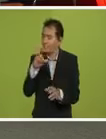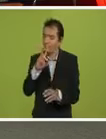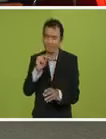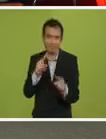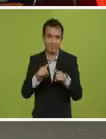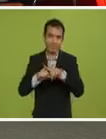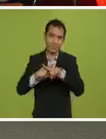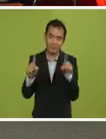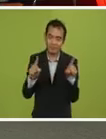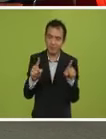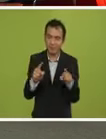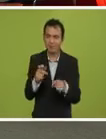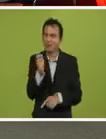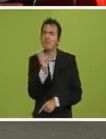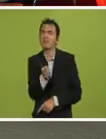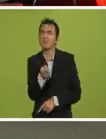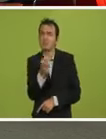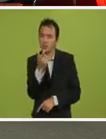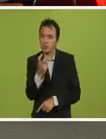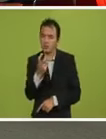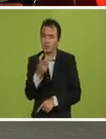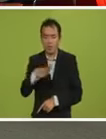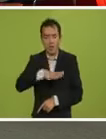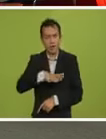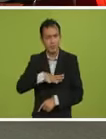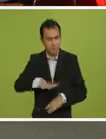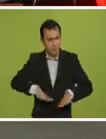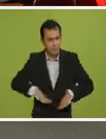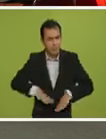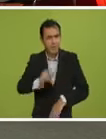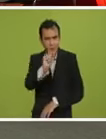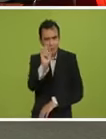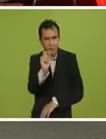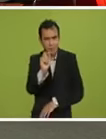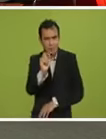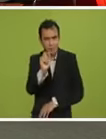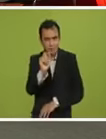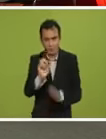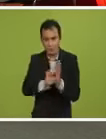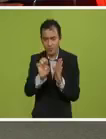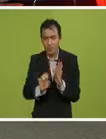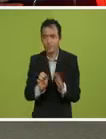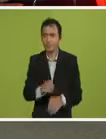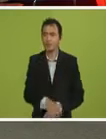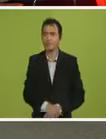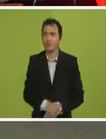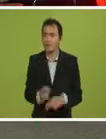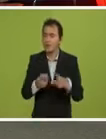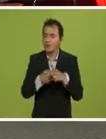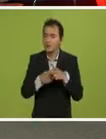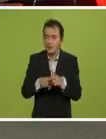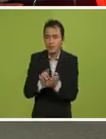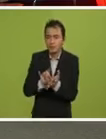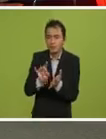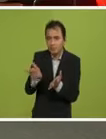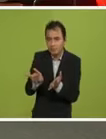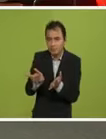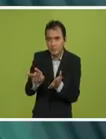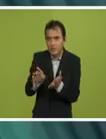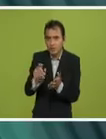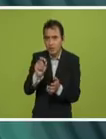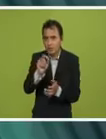a ver, hay una pareja de novios, se empiezan a mandar fotografías. Esto sí es válido, porque están en consentimiento